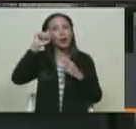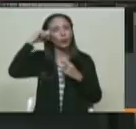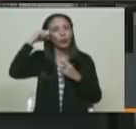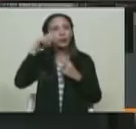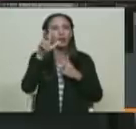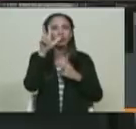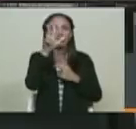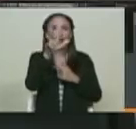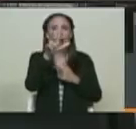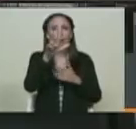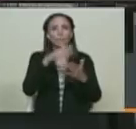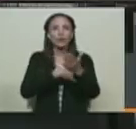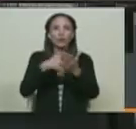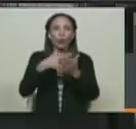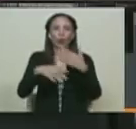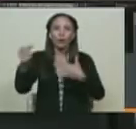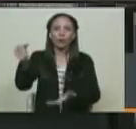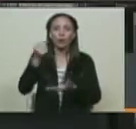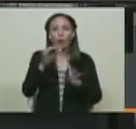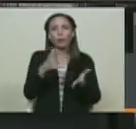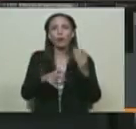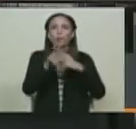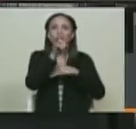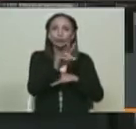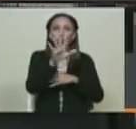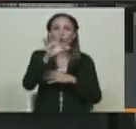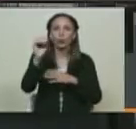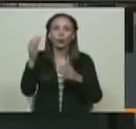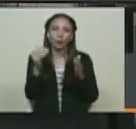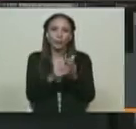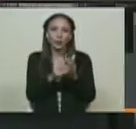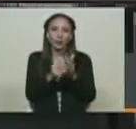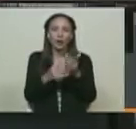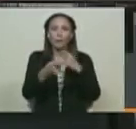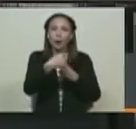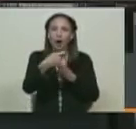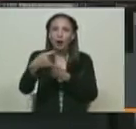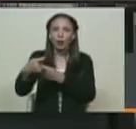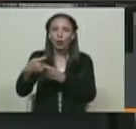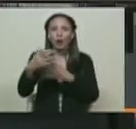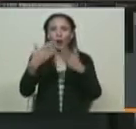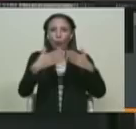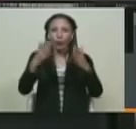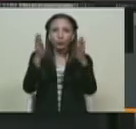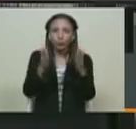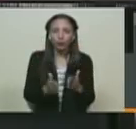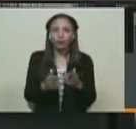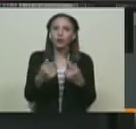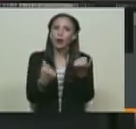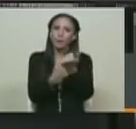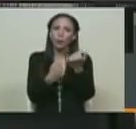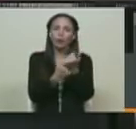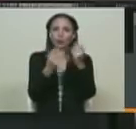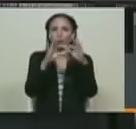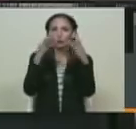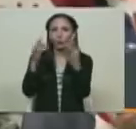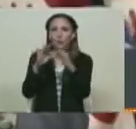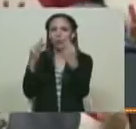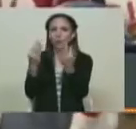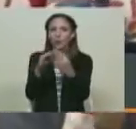bonos de 250 mil bolívares para acompañarla en el inicio de clase, en el apoyo a la familia.